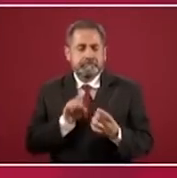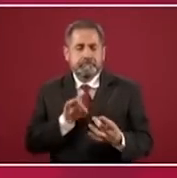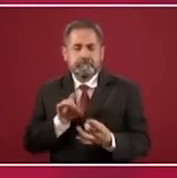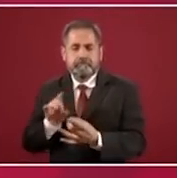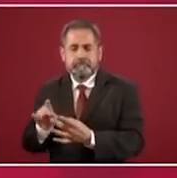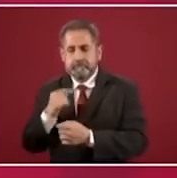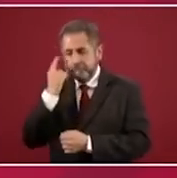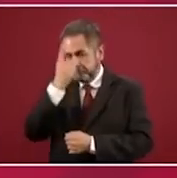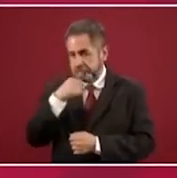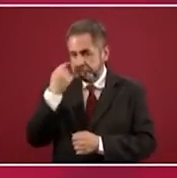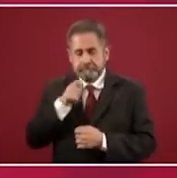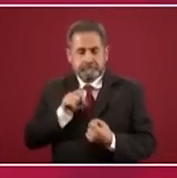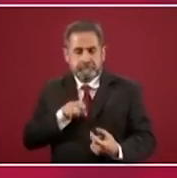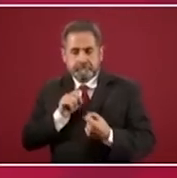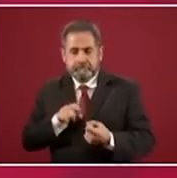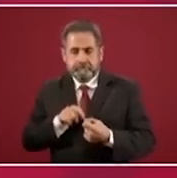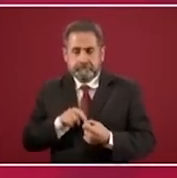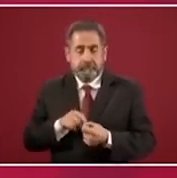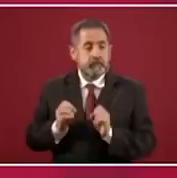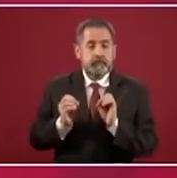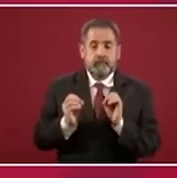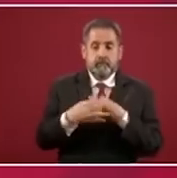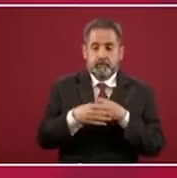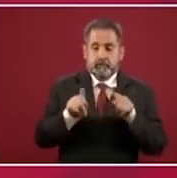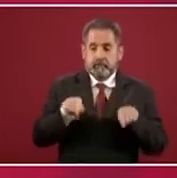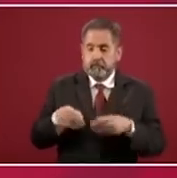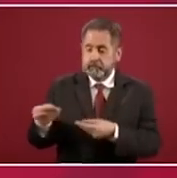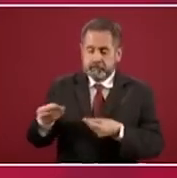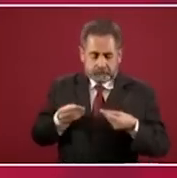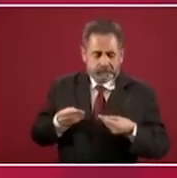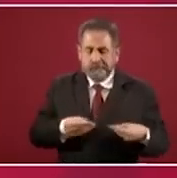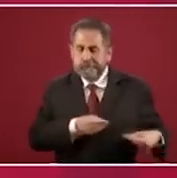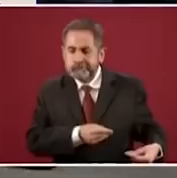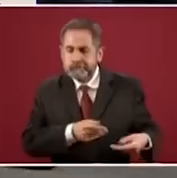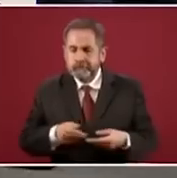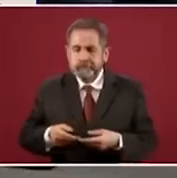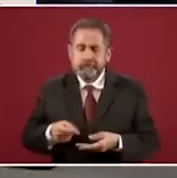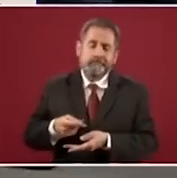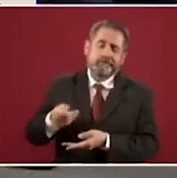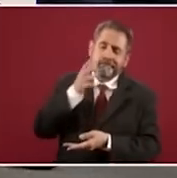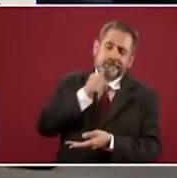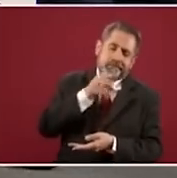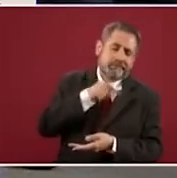una hora, le llegó el oficio. No, no se puede.